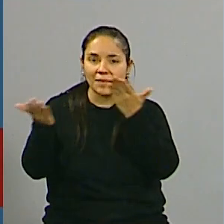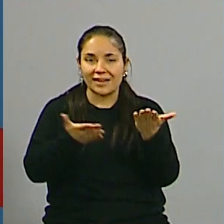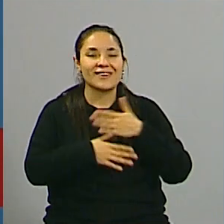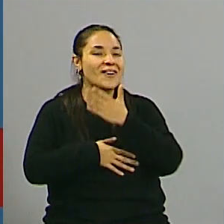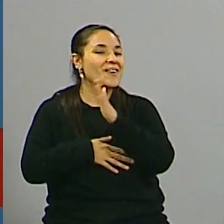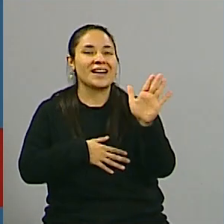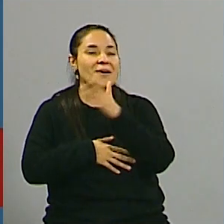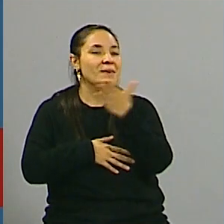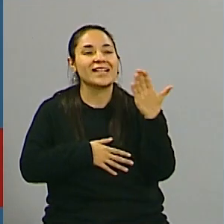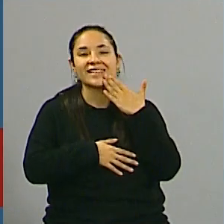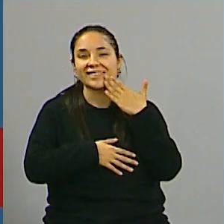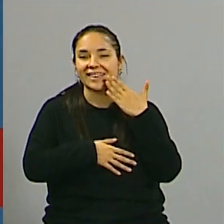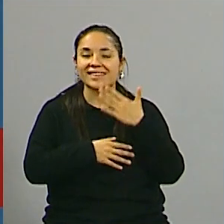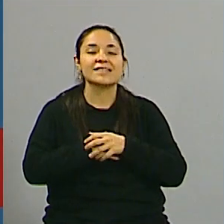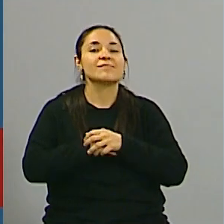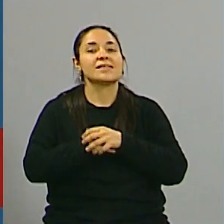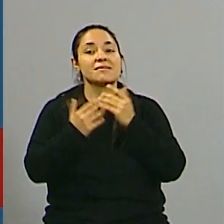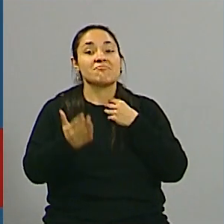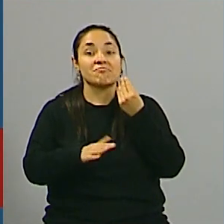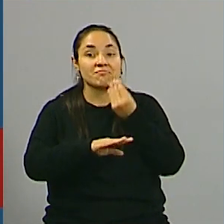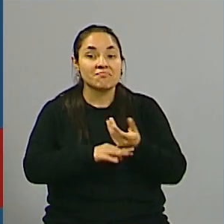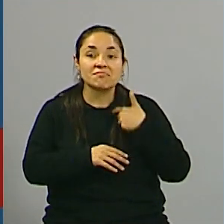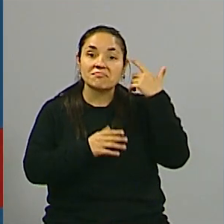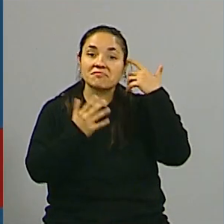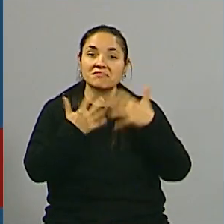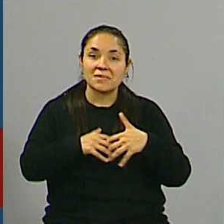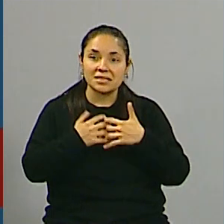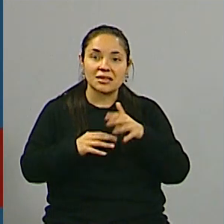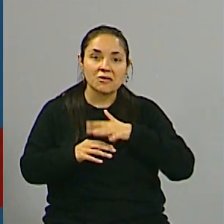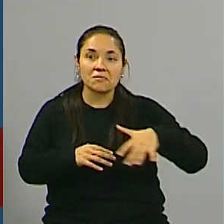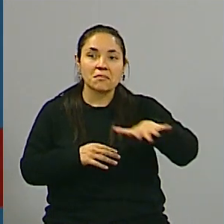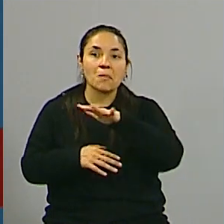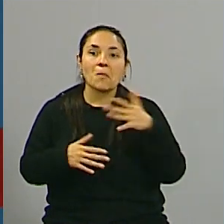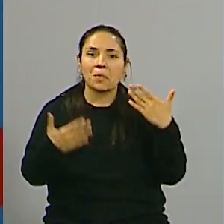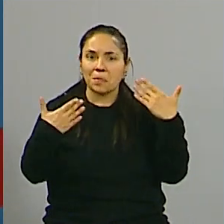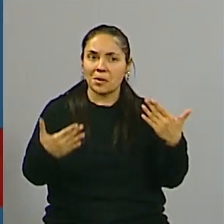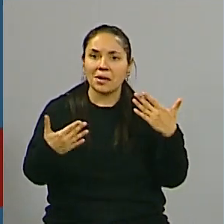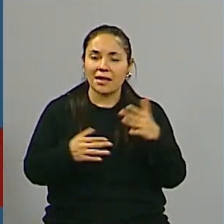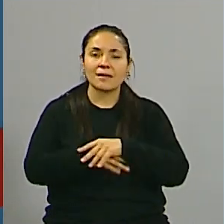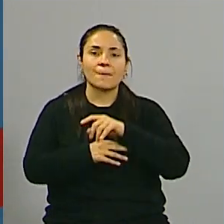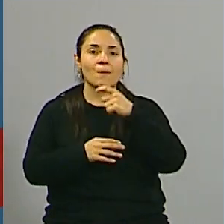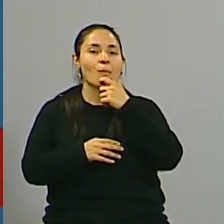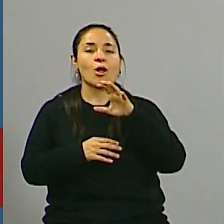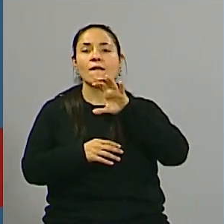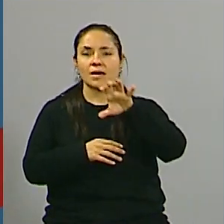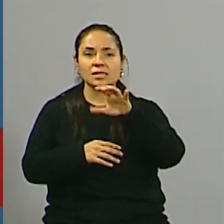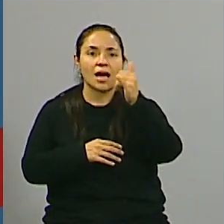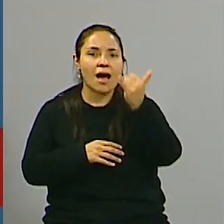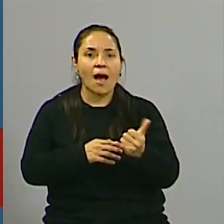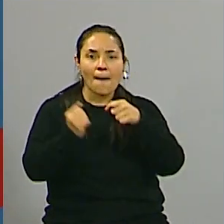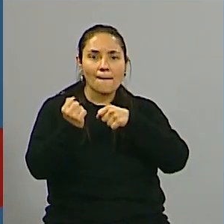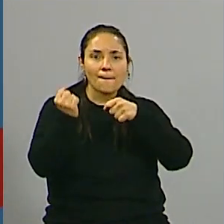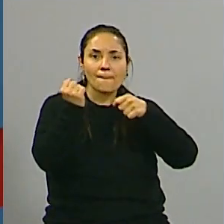Buenas tardes. Bueno, acá estamos pensando en esto, ¿no? En esta posibilidad de que nuestra provincia tenga un